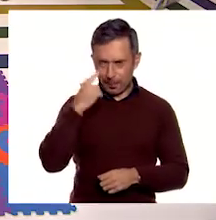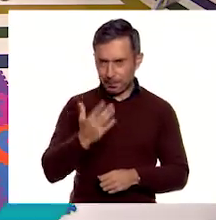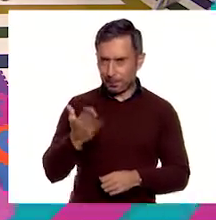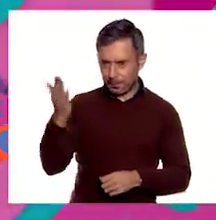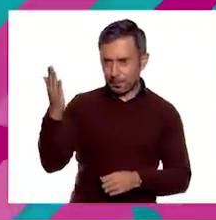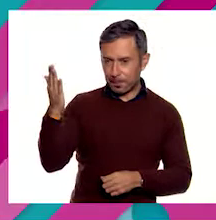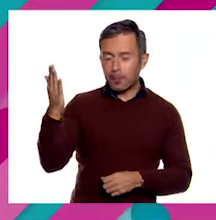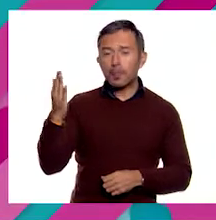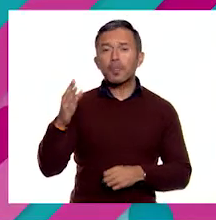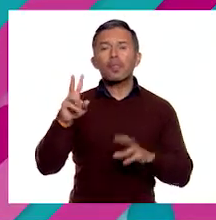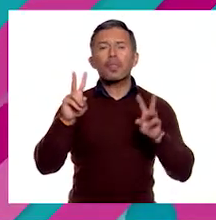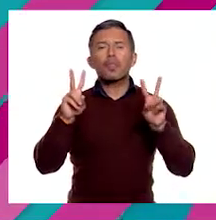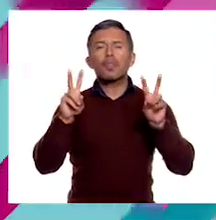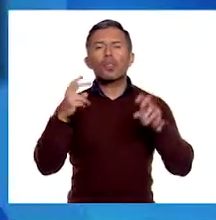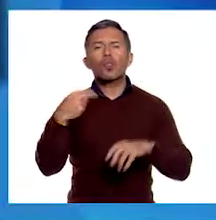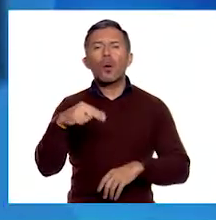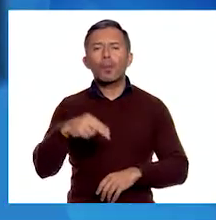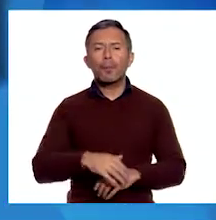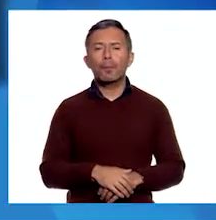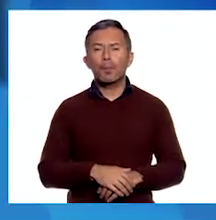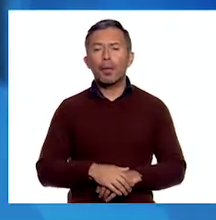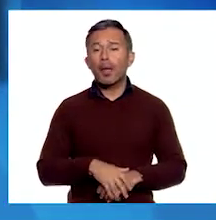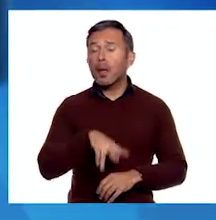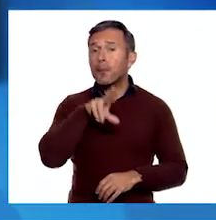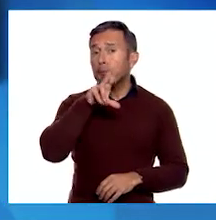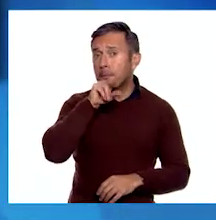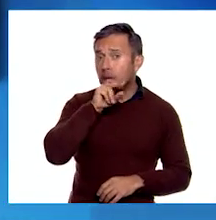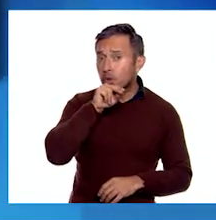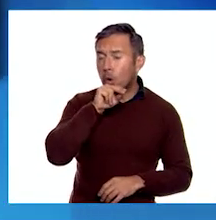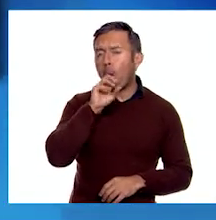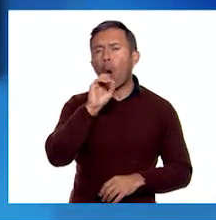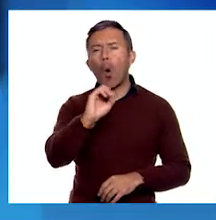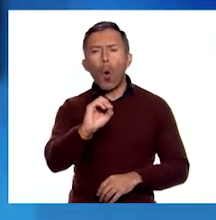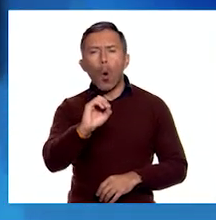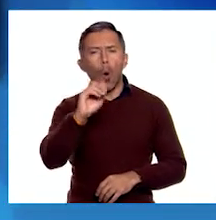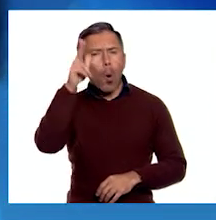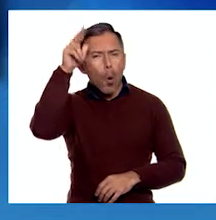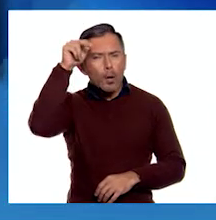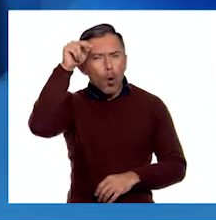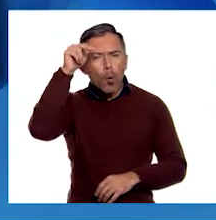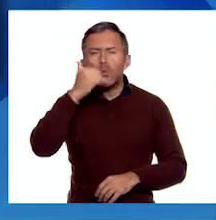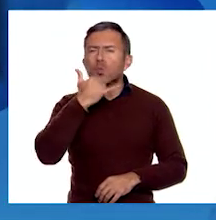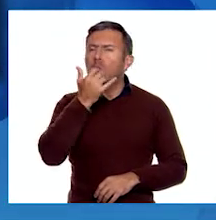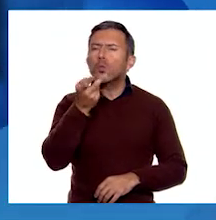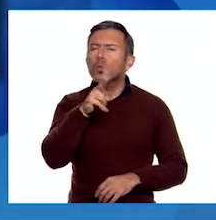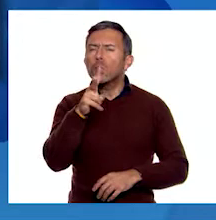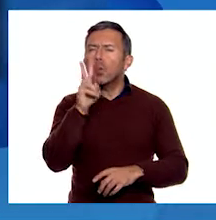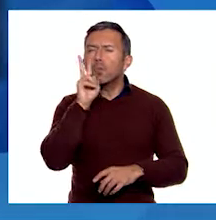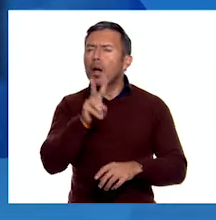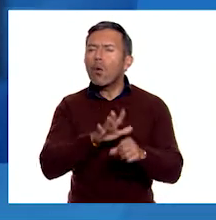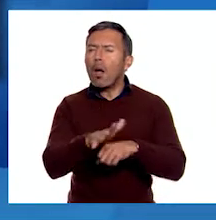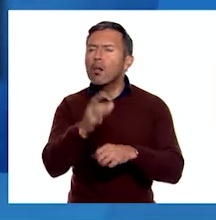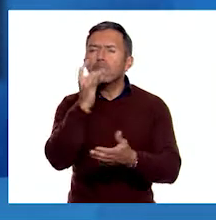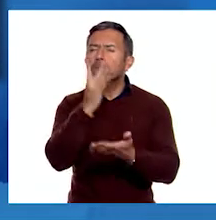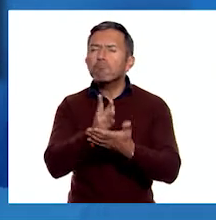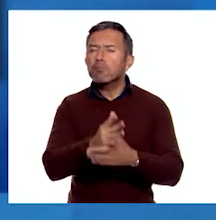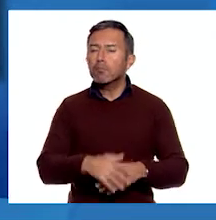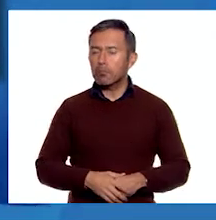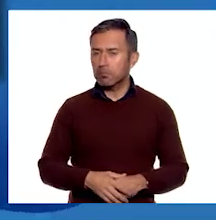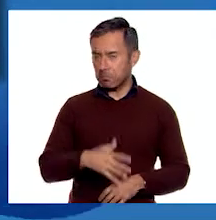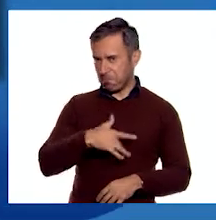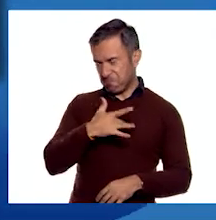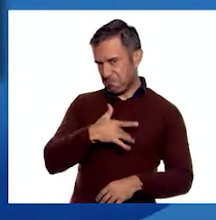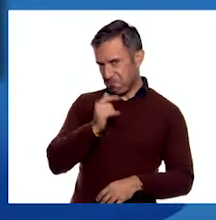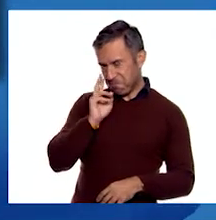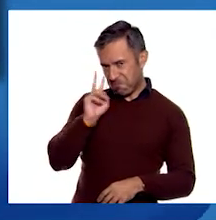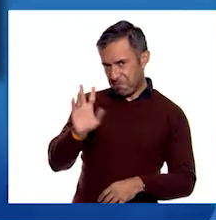llama pato o conejo. Ah, ¿qué caray es lo que ven? Yo veo un pato. Un pato.